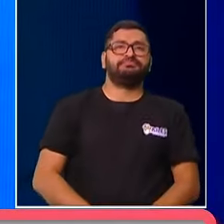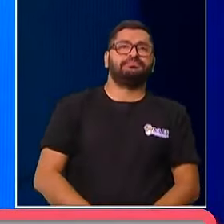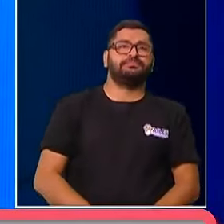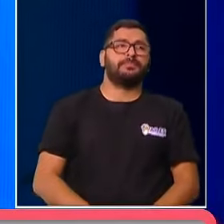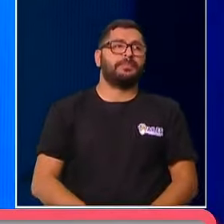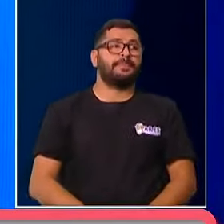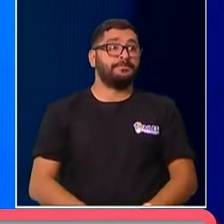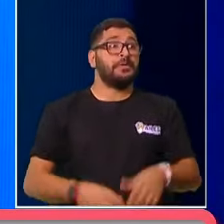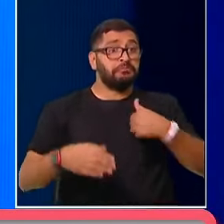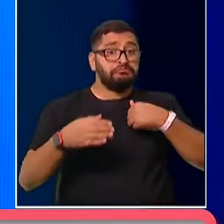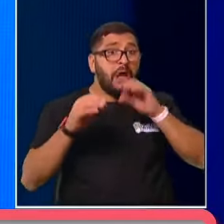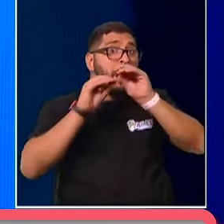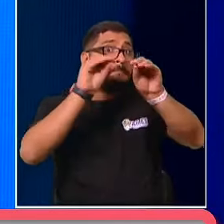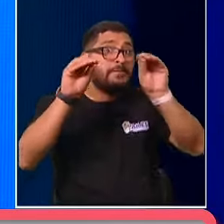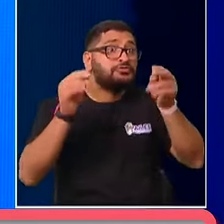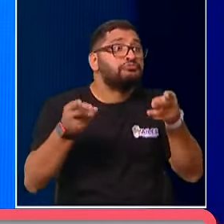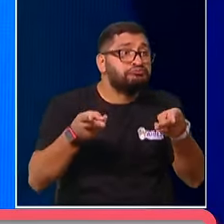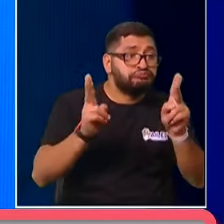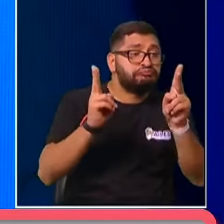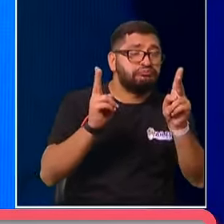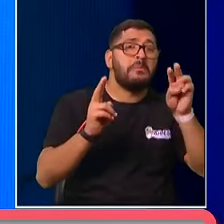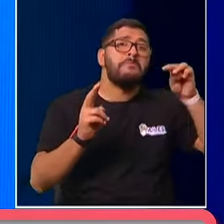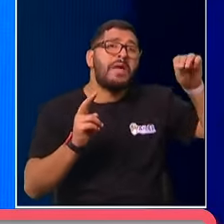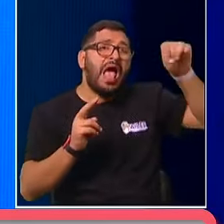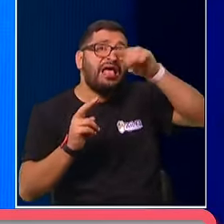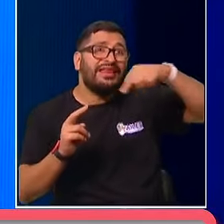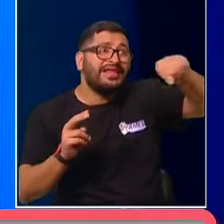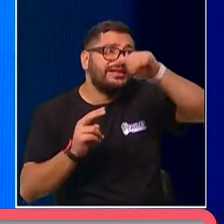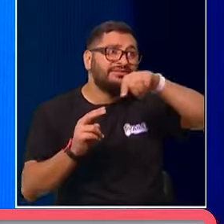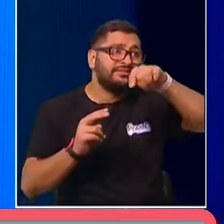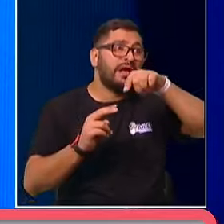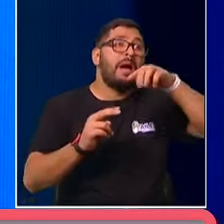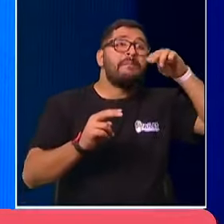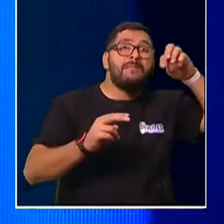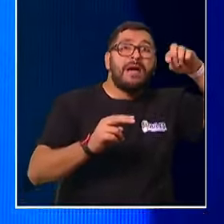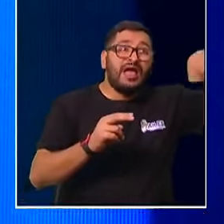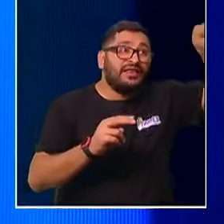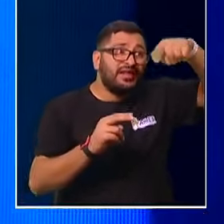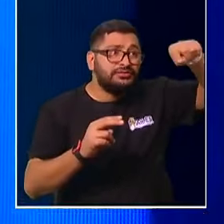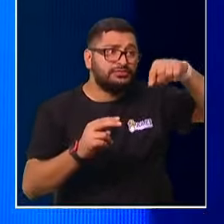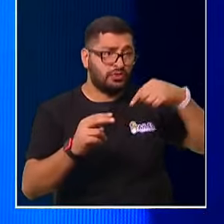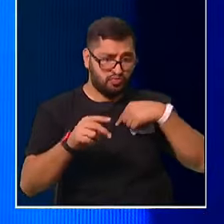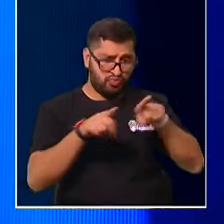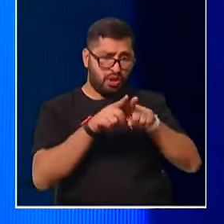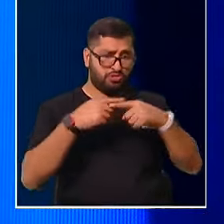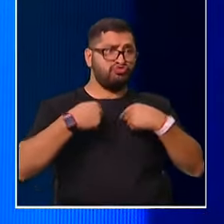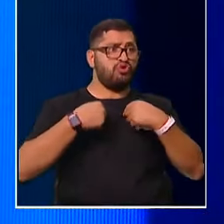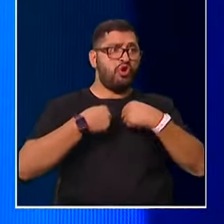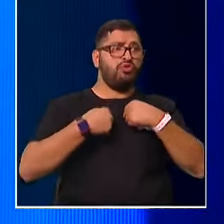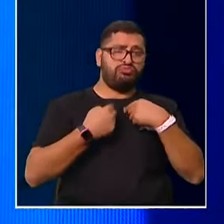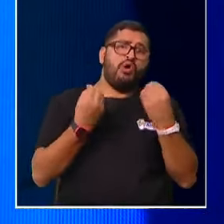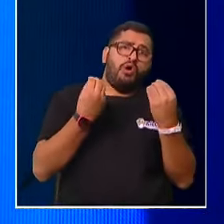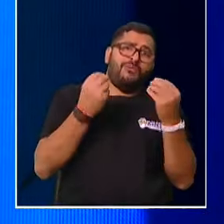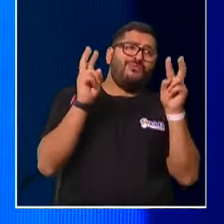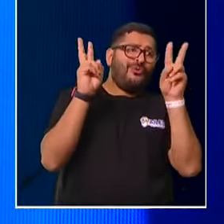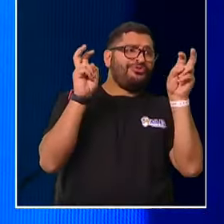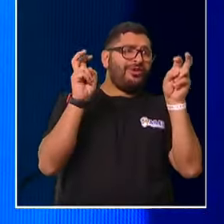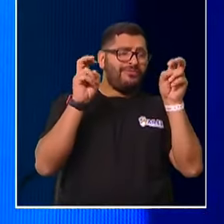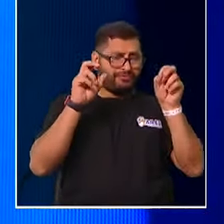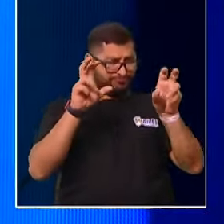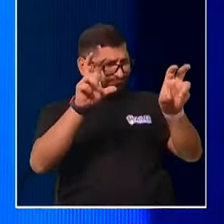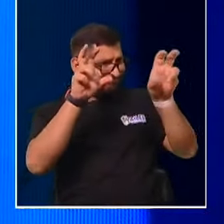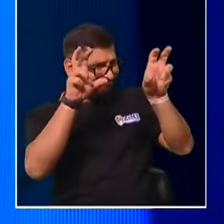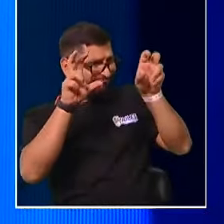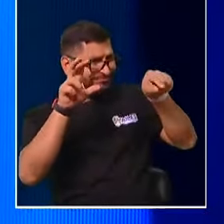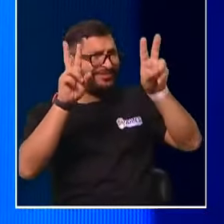hablar de los padres. Padres como yo y abuelos. Los padres siempre estamos pendientes de que no les suceda nada